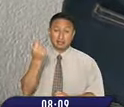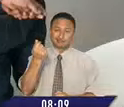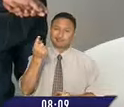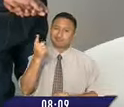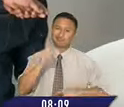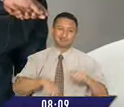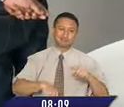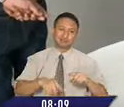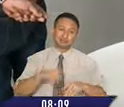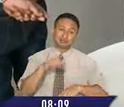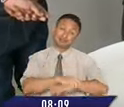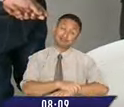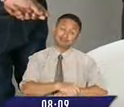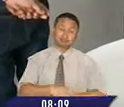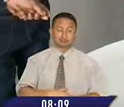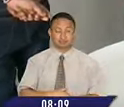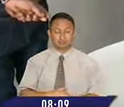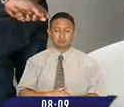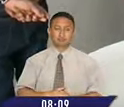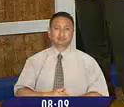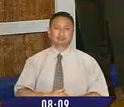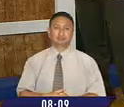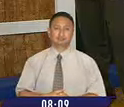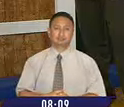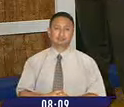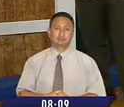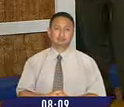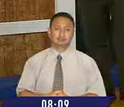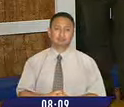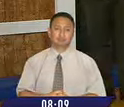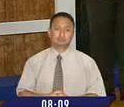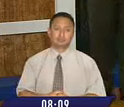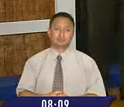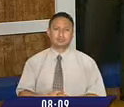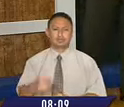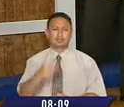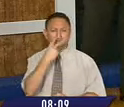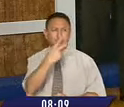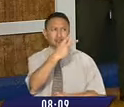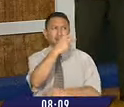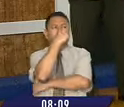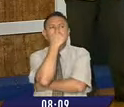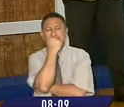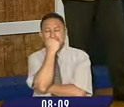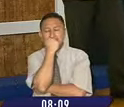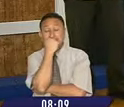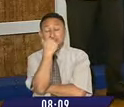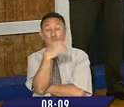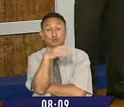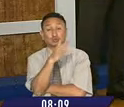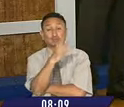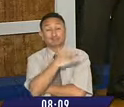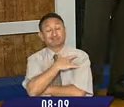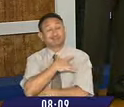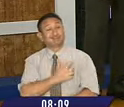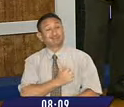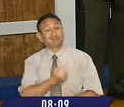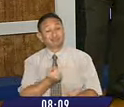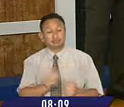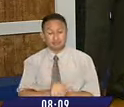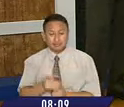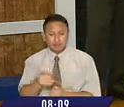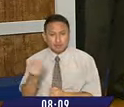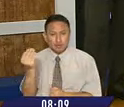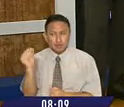En Quito informó Iván Casamen. Y a mí me da tanta pena ver estas cosas porque ¿saben qué? Jovencitos que han llegado